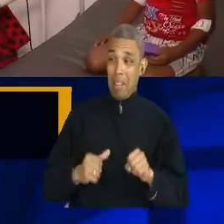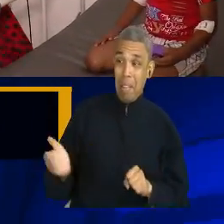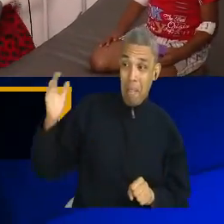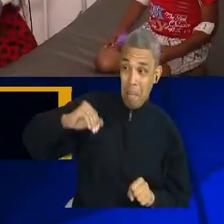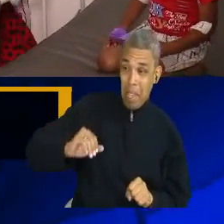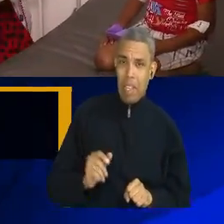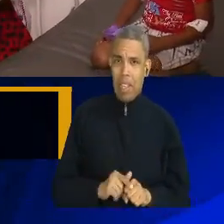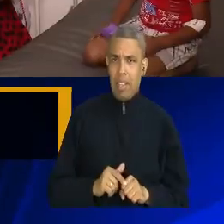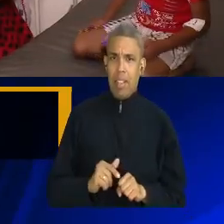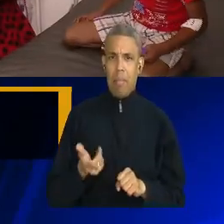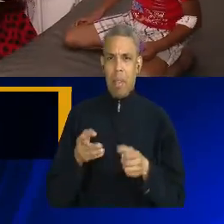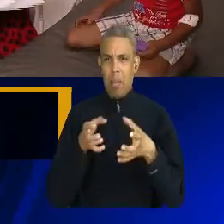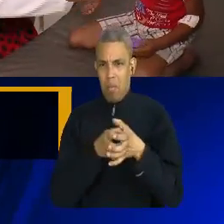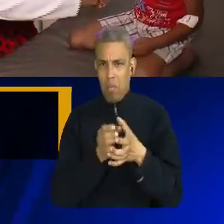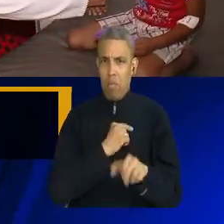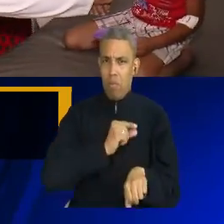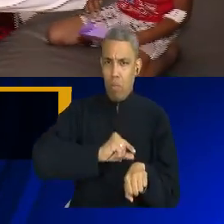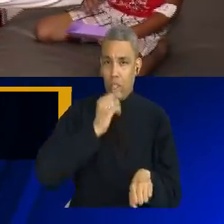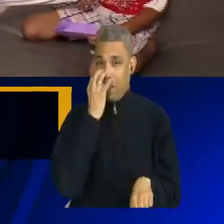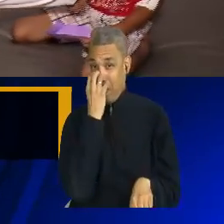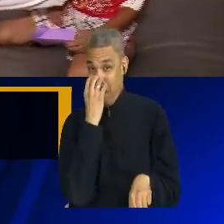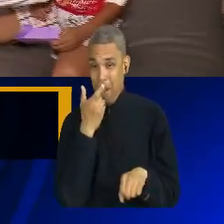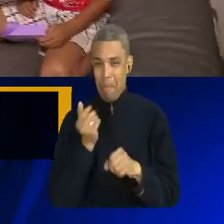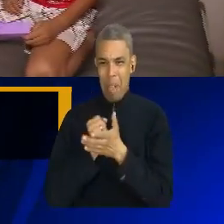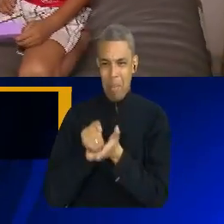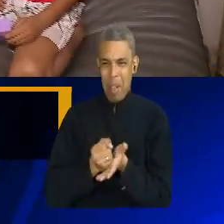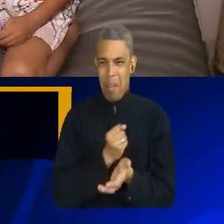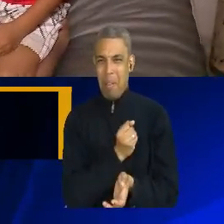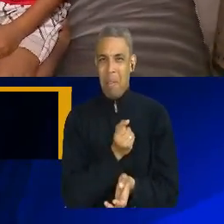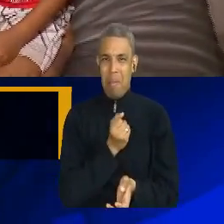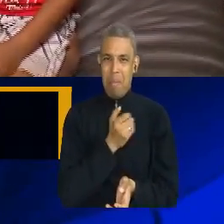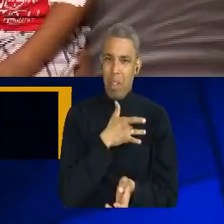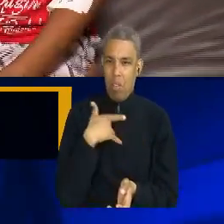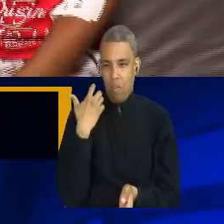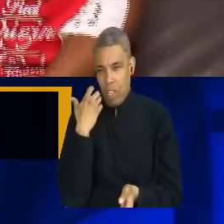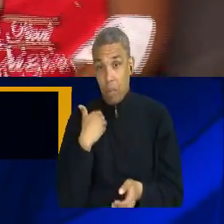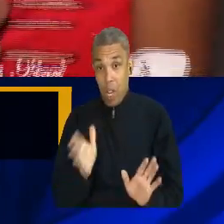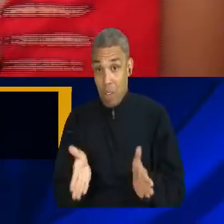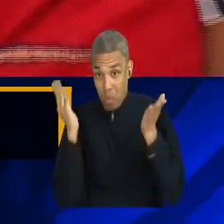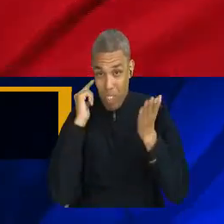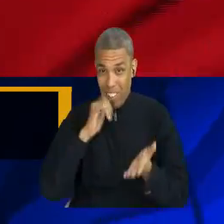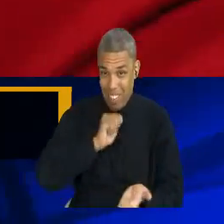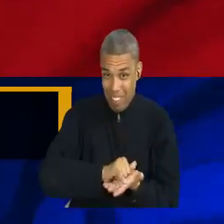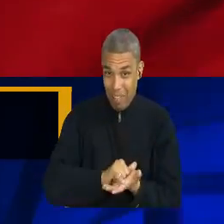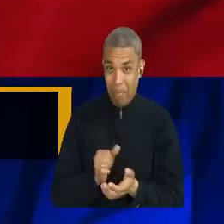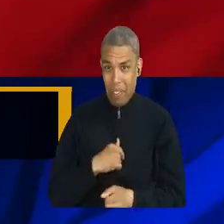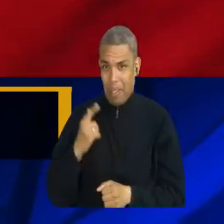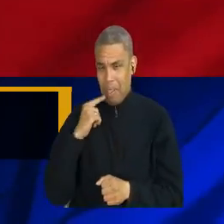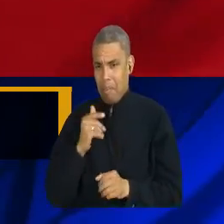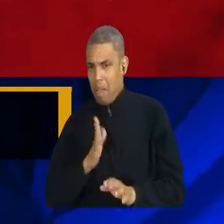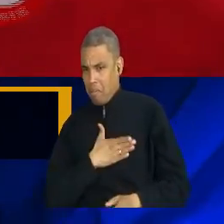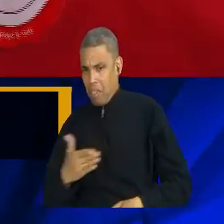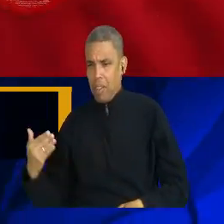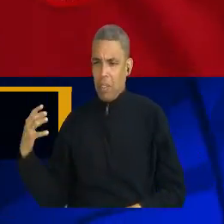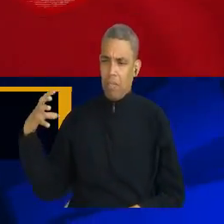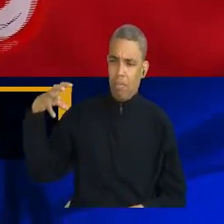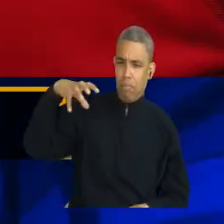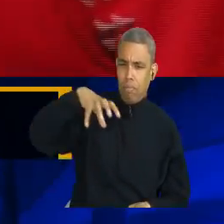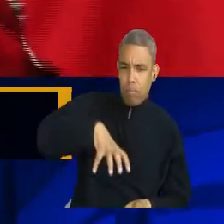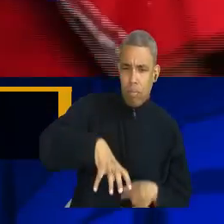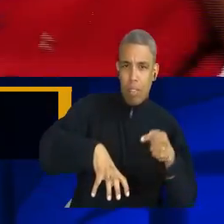stand, puedan dar a conocer su fundación. Pero también está la otra modalidad que también es súper divertida y es la de ser